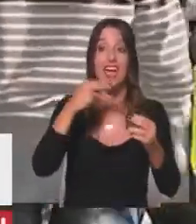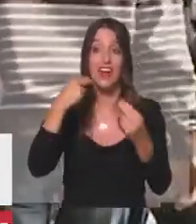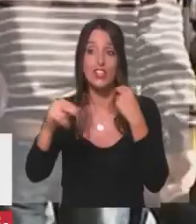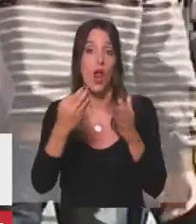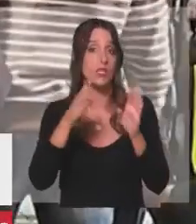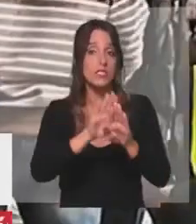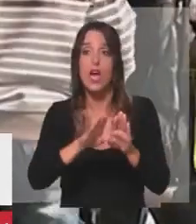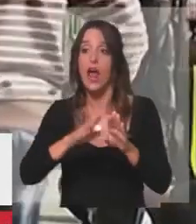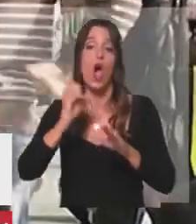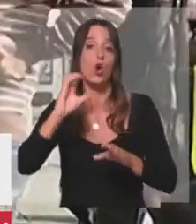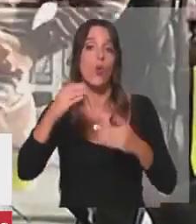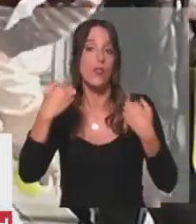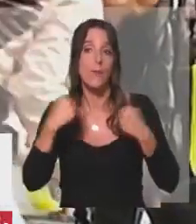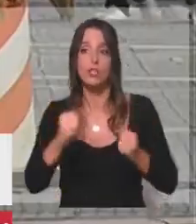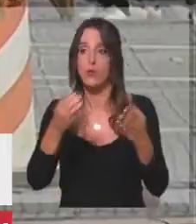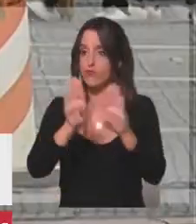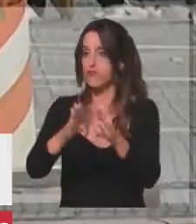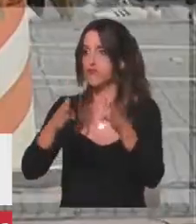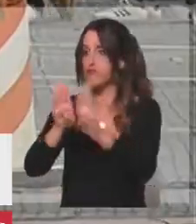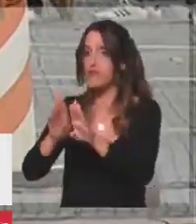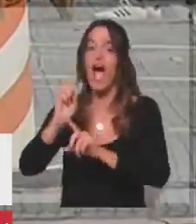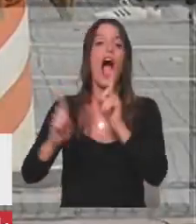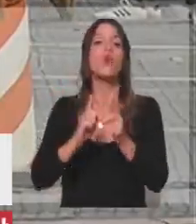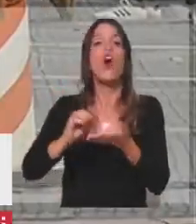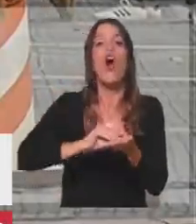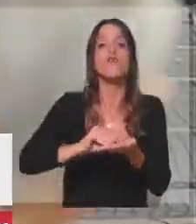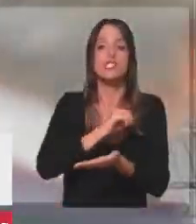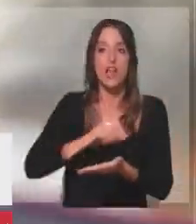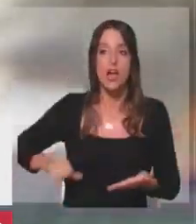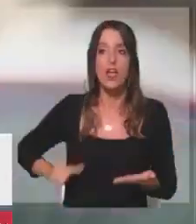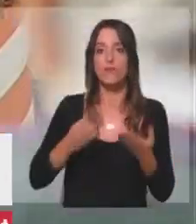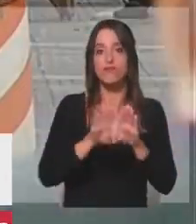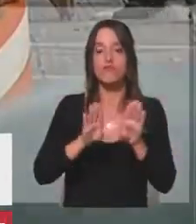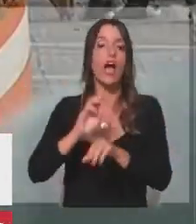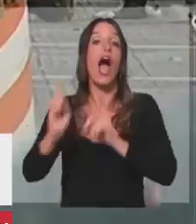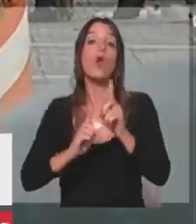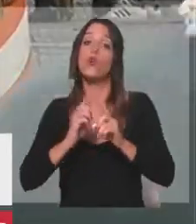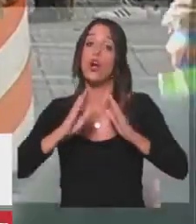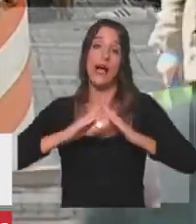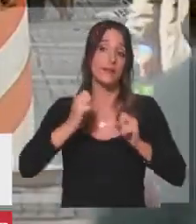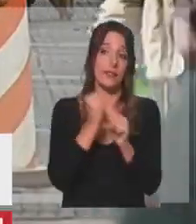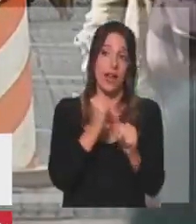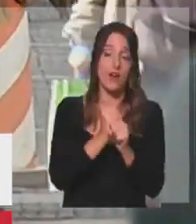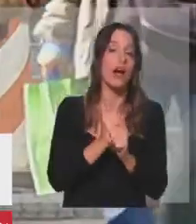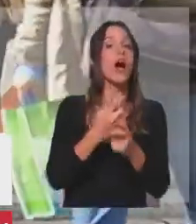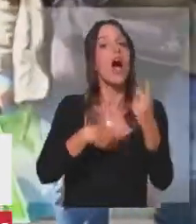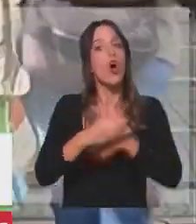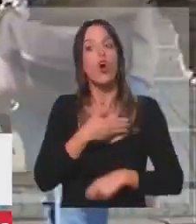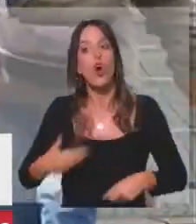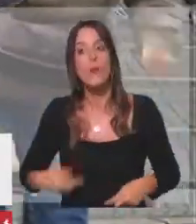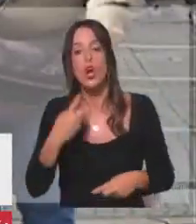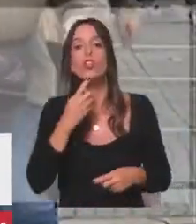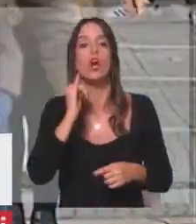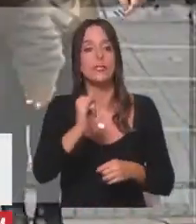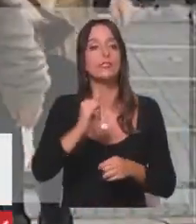clubes deportivos y algunas dependencias estatales iniciaban la implementación del teletrabajo. Y el gobierno flexibilizó el acceso al seguro de